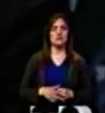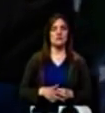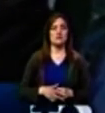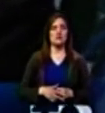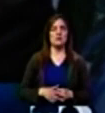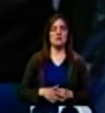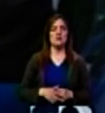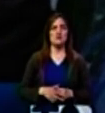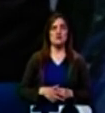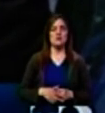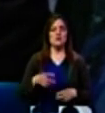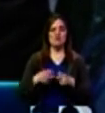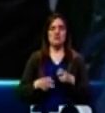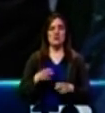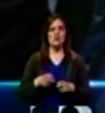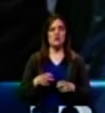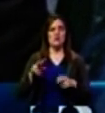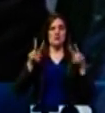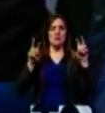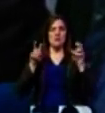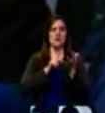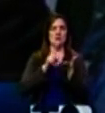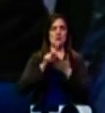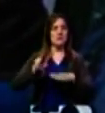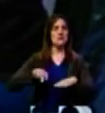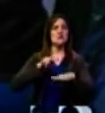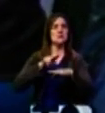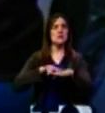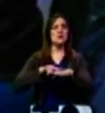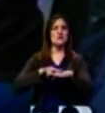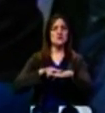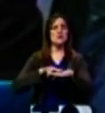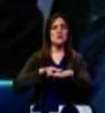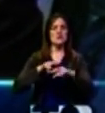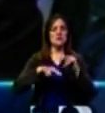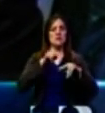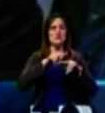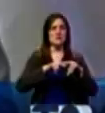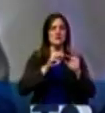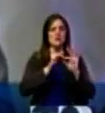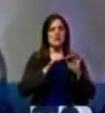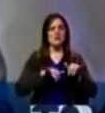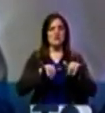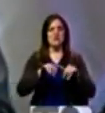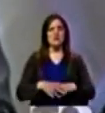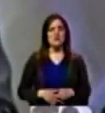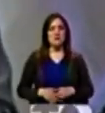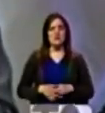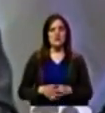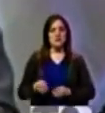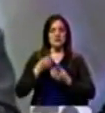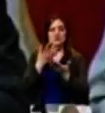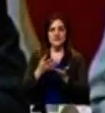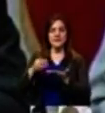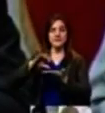en el sentido de continuar con los pagos normales que requirieron las obras de la reconstrucción. Esta información proporcionó